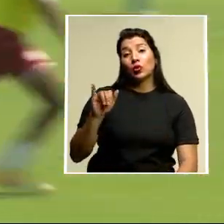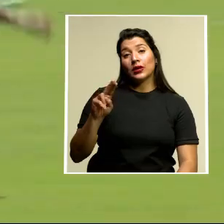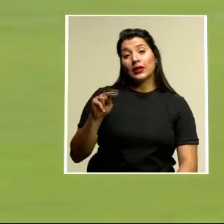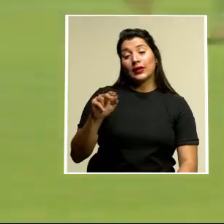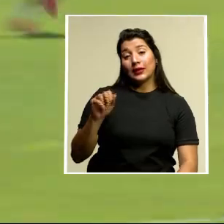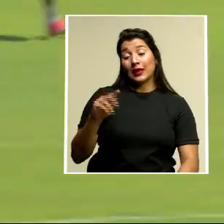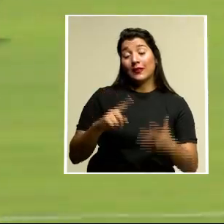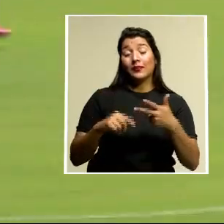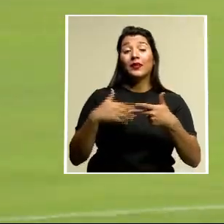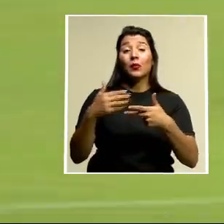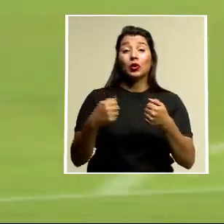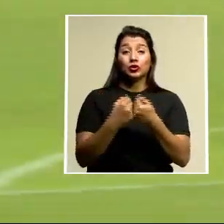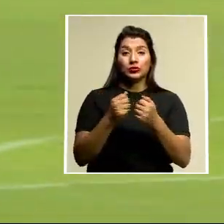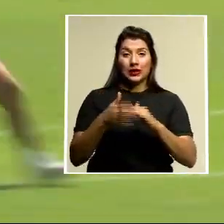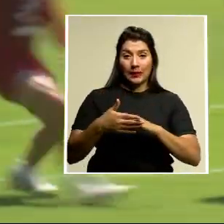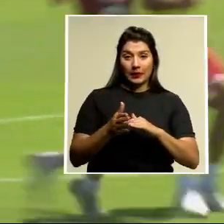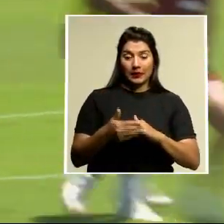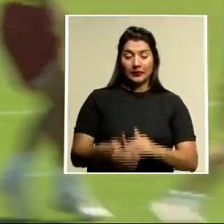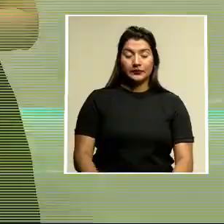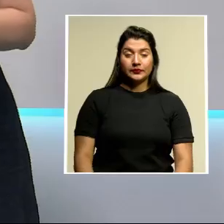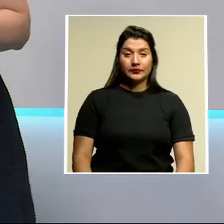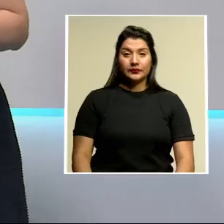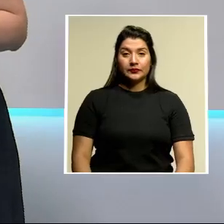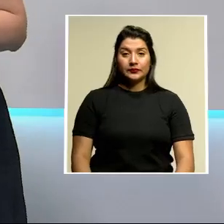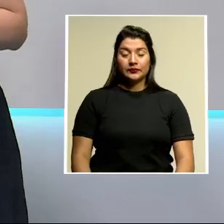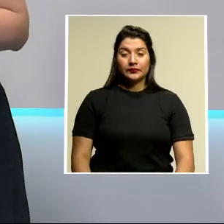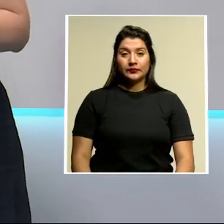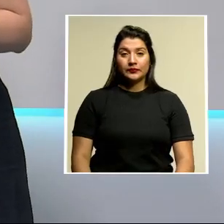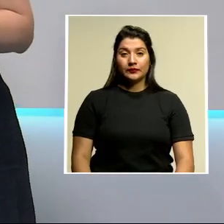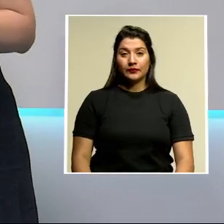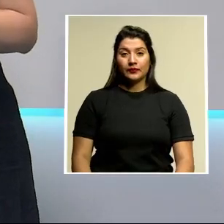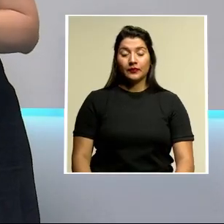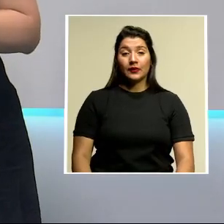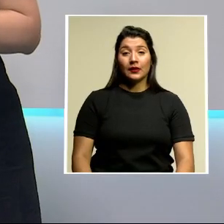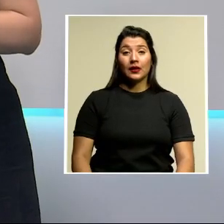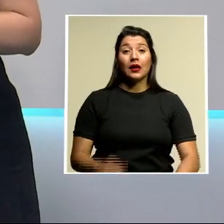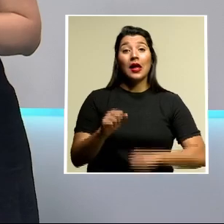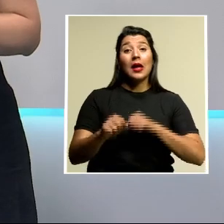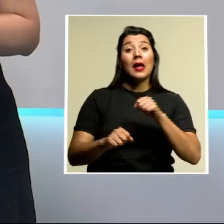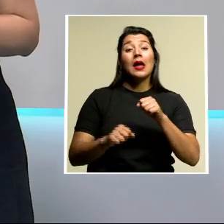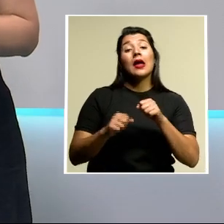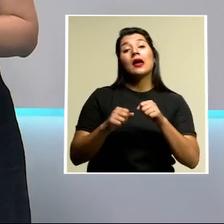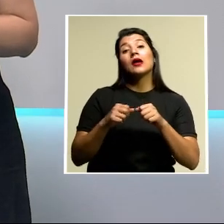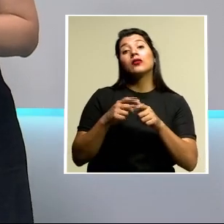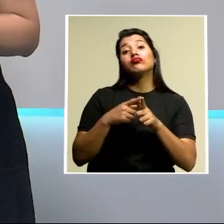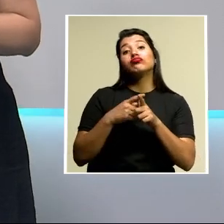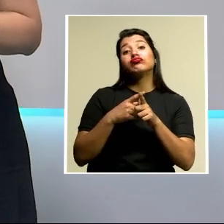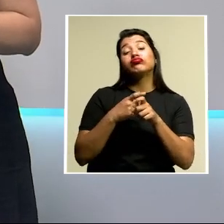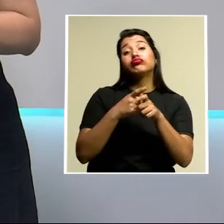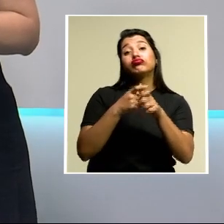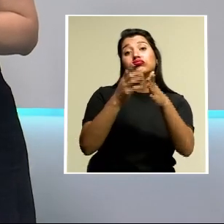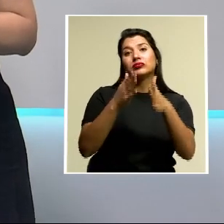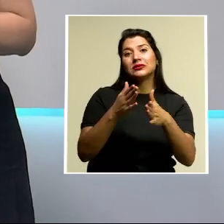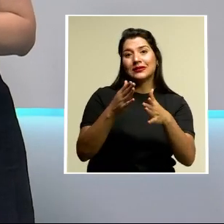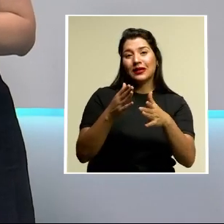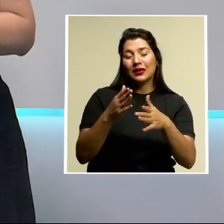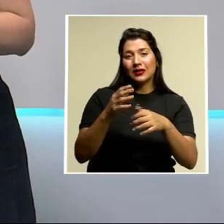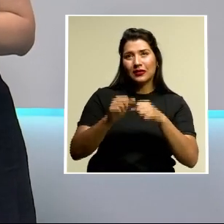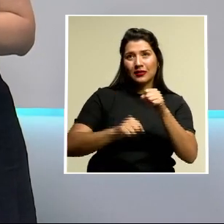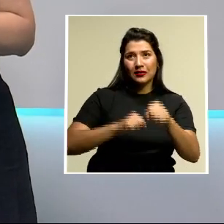caso de Joel no puede jugar de volante, de extremo, derecho, me puede jugar de